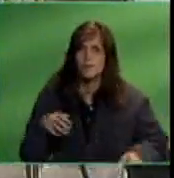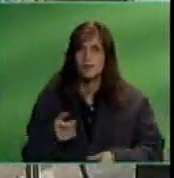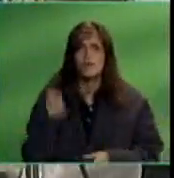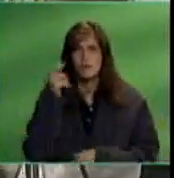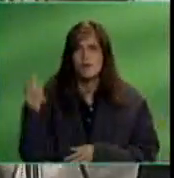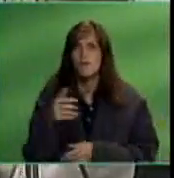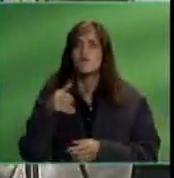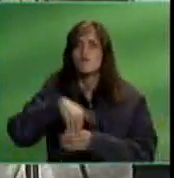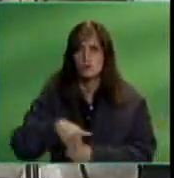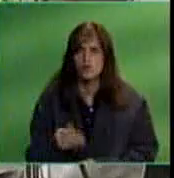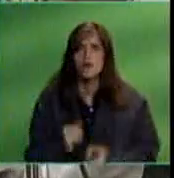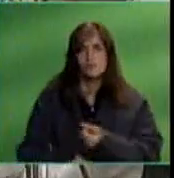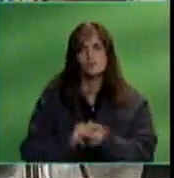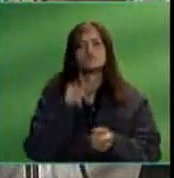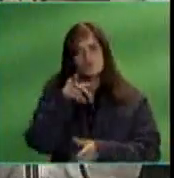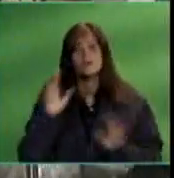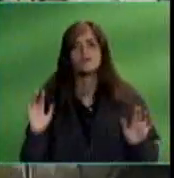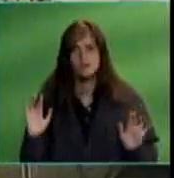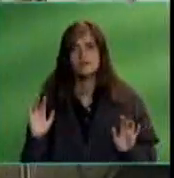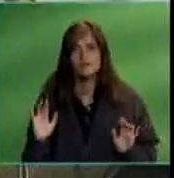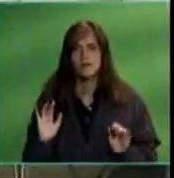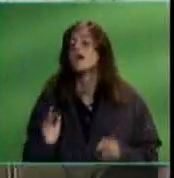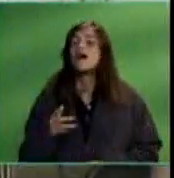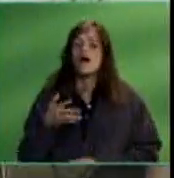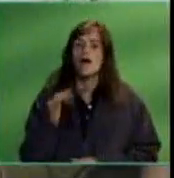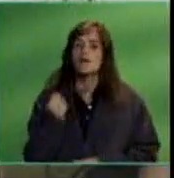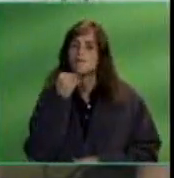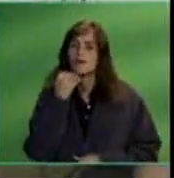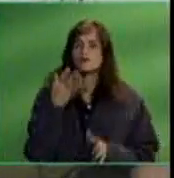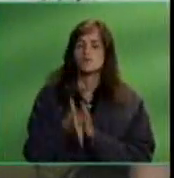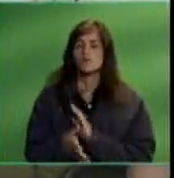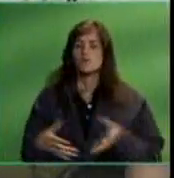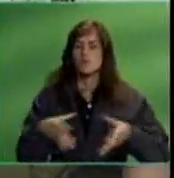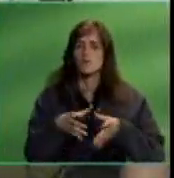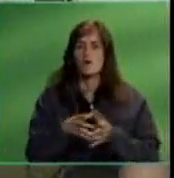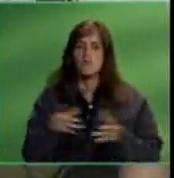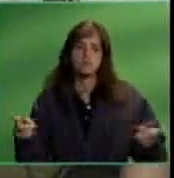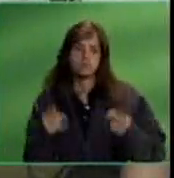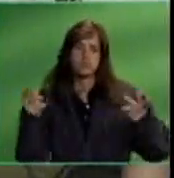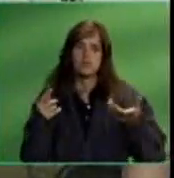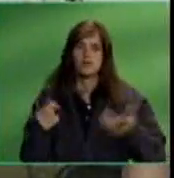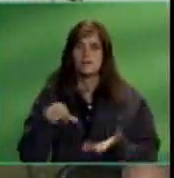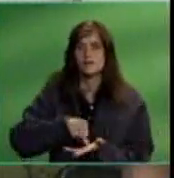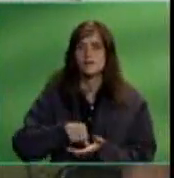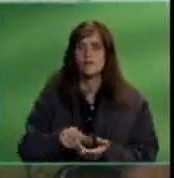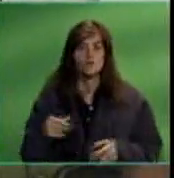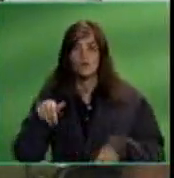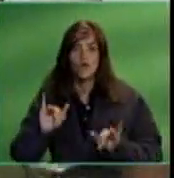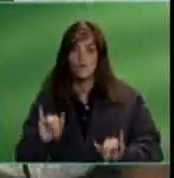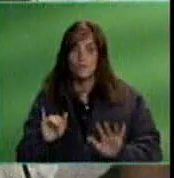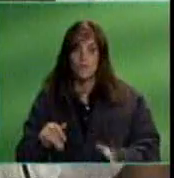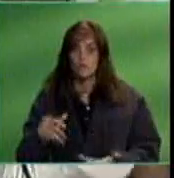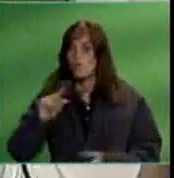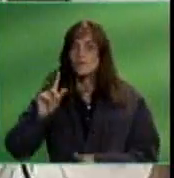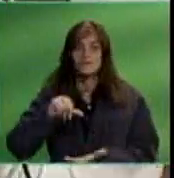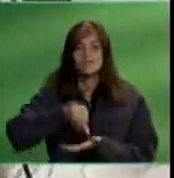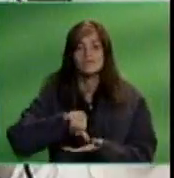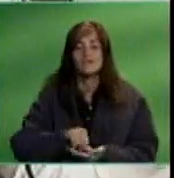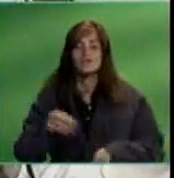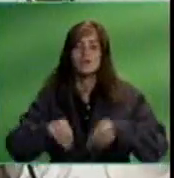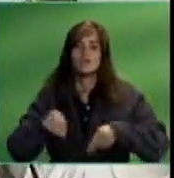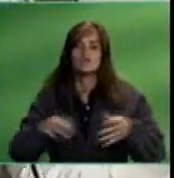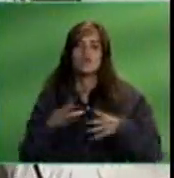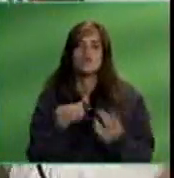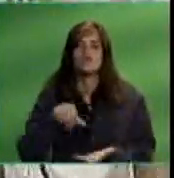por usted dice que hay proselitismo en los centros bueno Primero que nada Esto no es un centro electoral en todos los centros